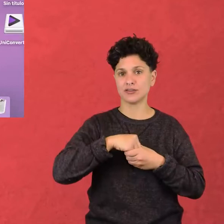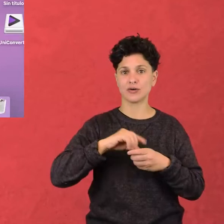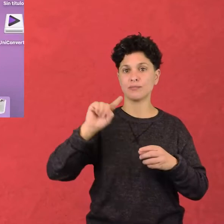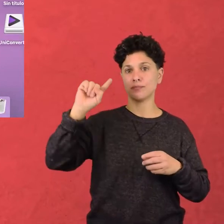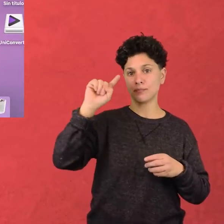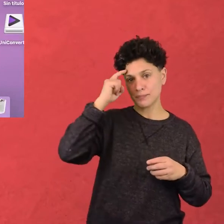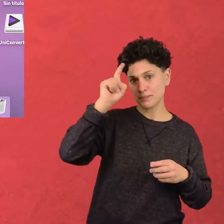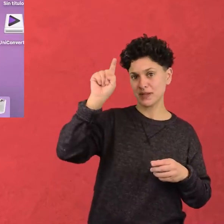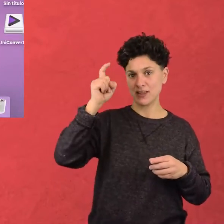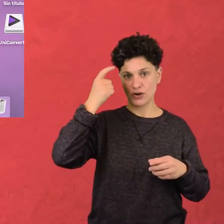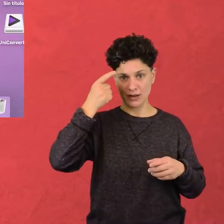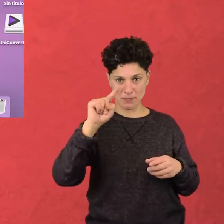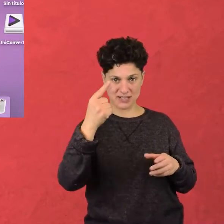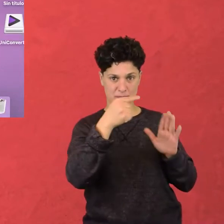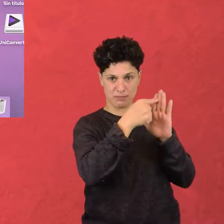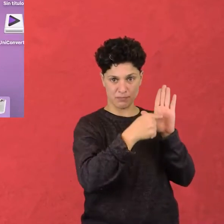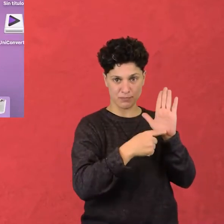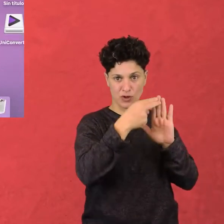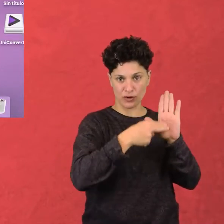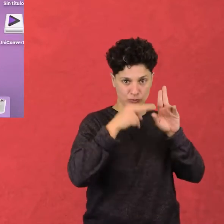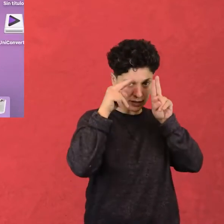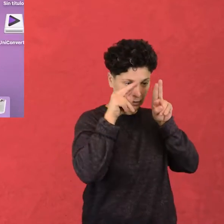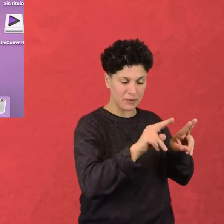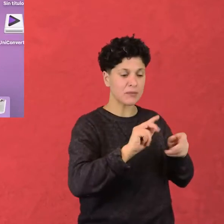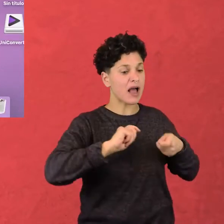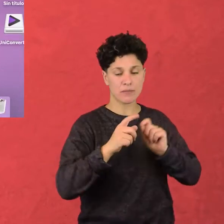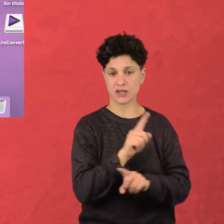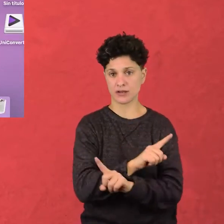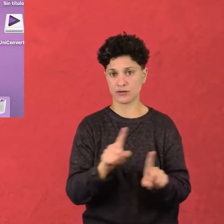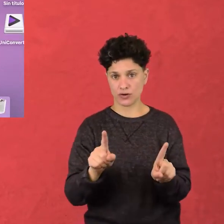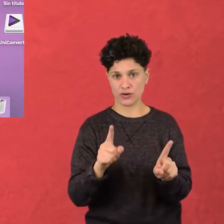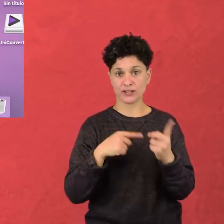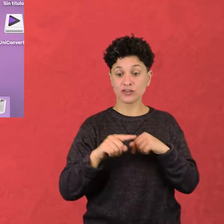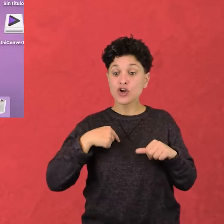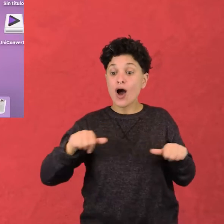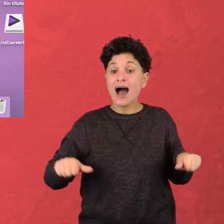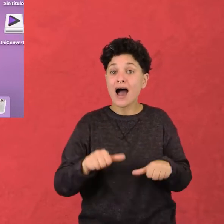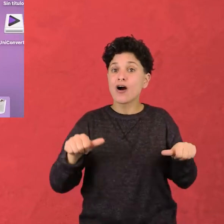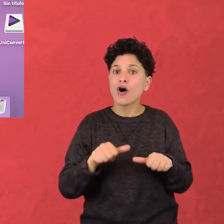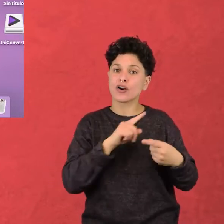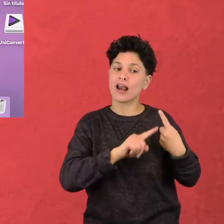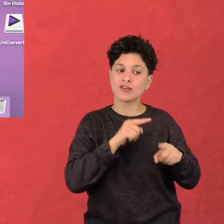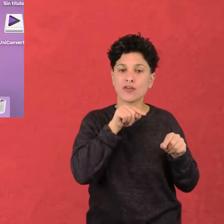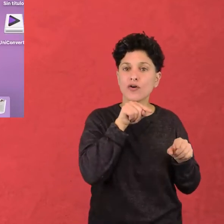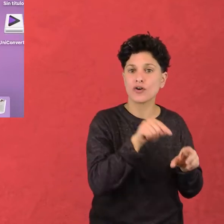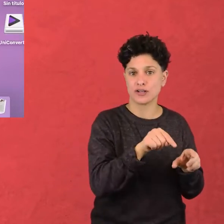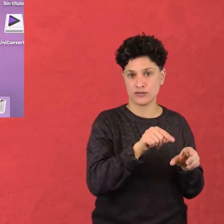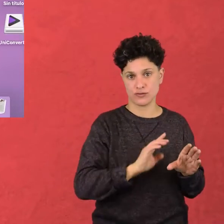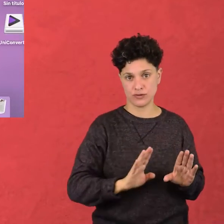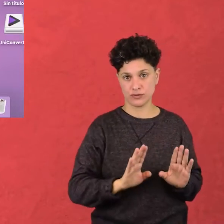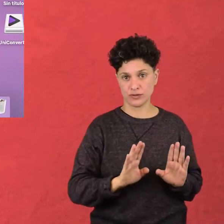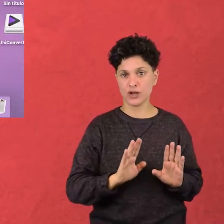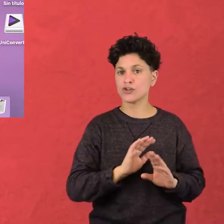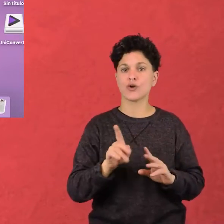se cambian, sino que justamente mi accionar depende de mis máximas y no al revés. Yo no